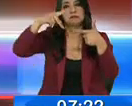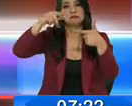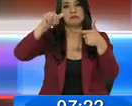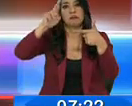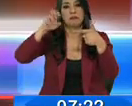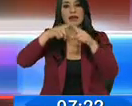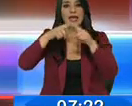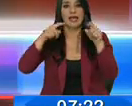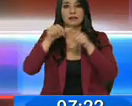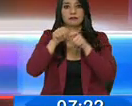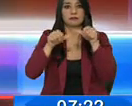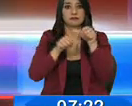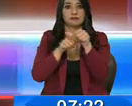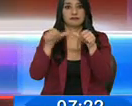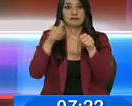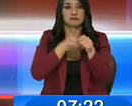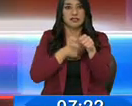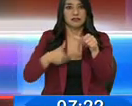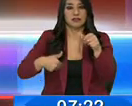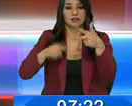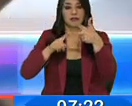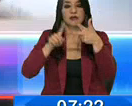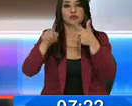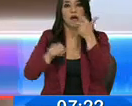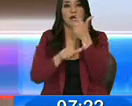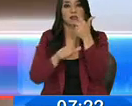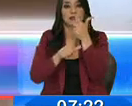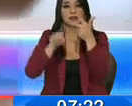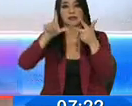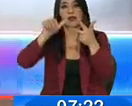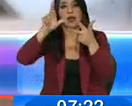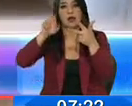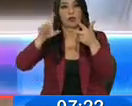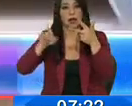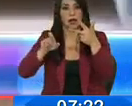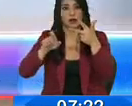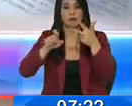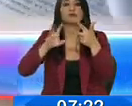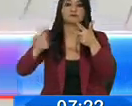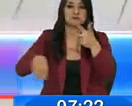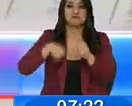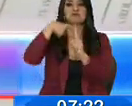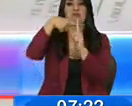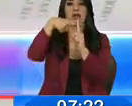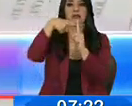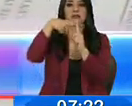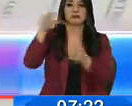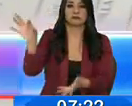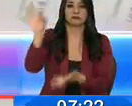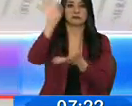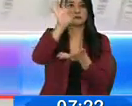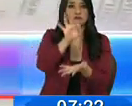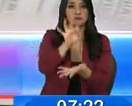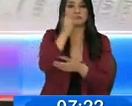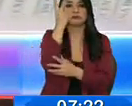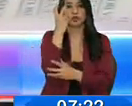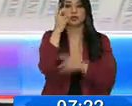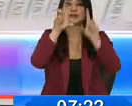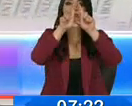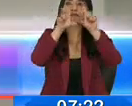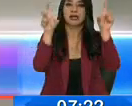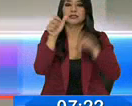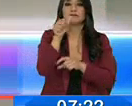ex asesora presidencial, y su asistente Laura Terán, además de representantes de dos empresas